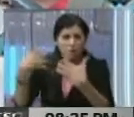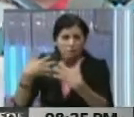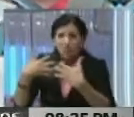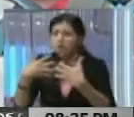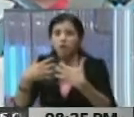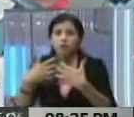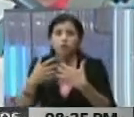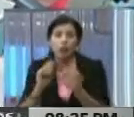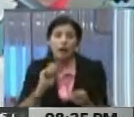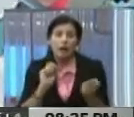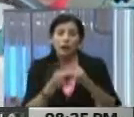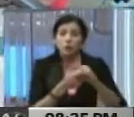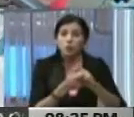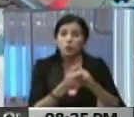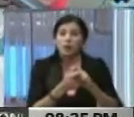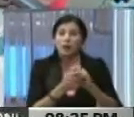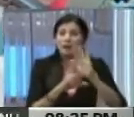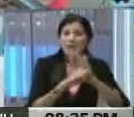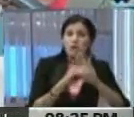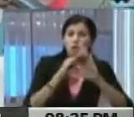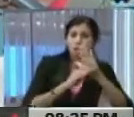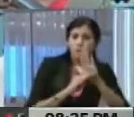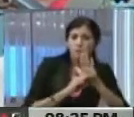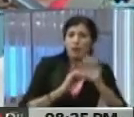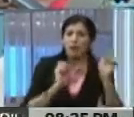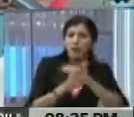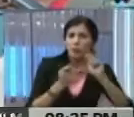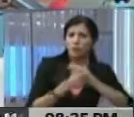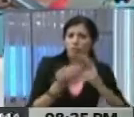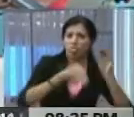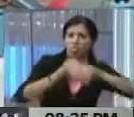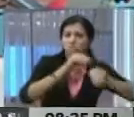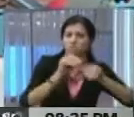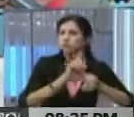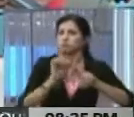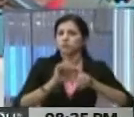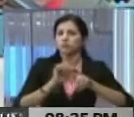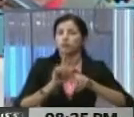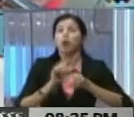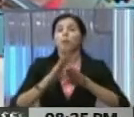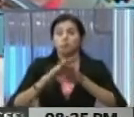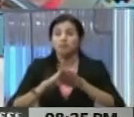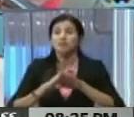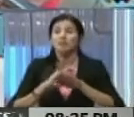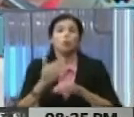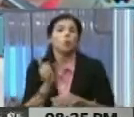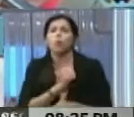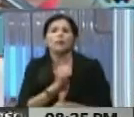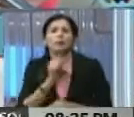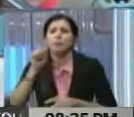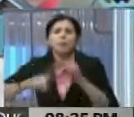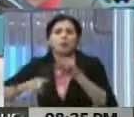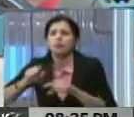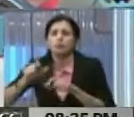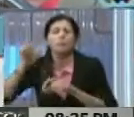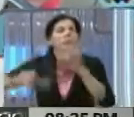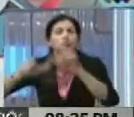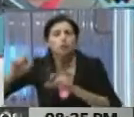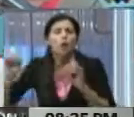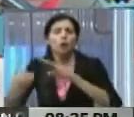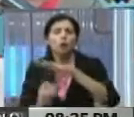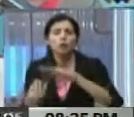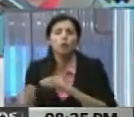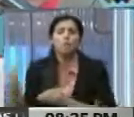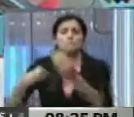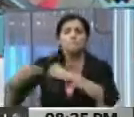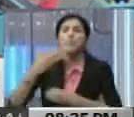que se han venido trabajando, con los que se han venido atendiendo todas y cada una de las solicitudes que a este poder electoral han llegado